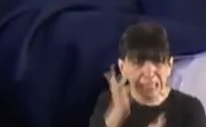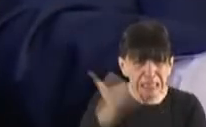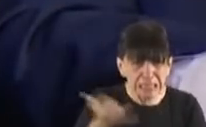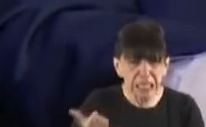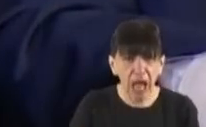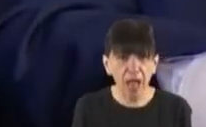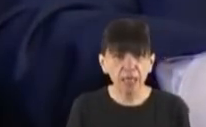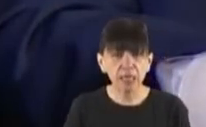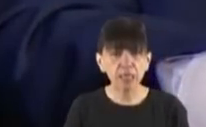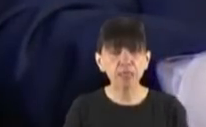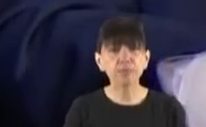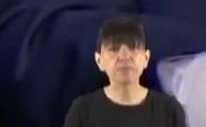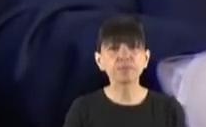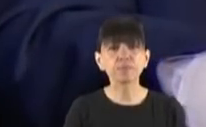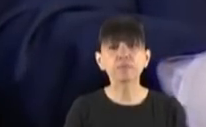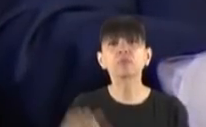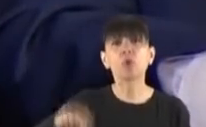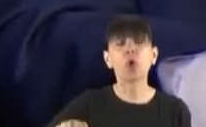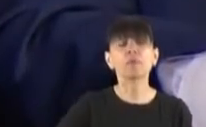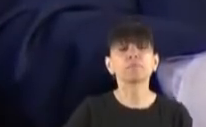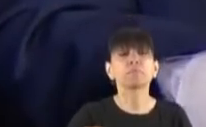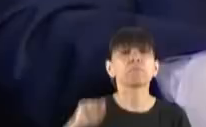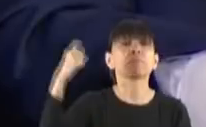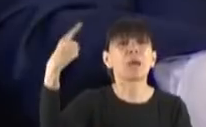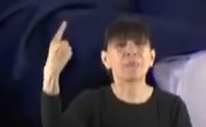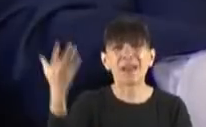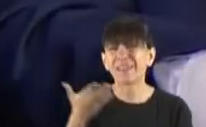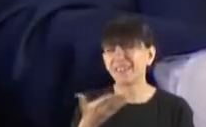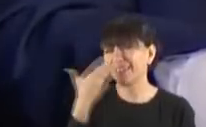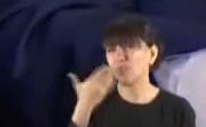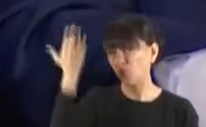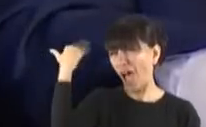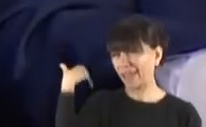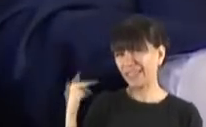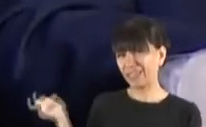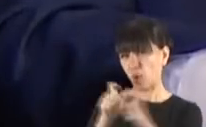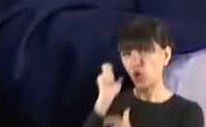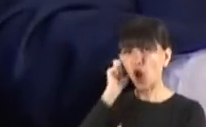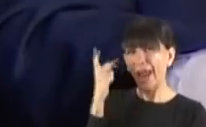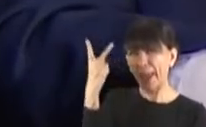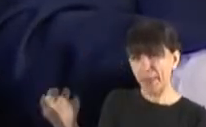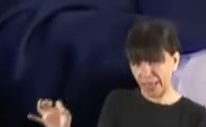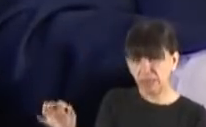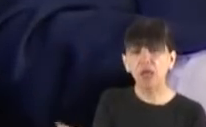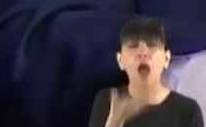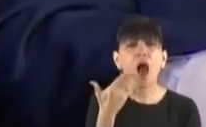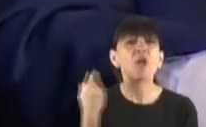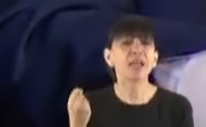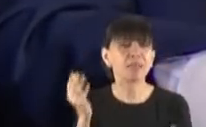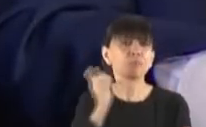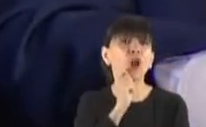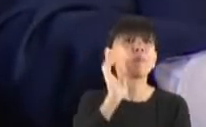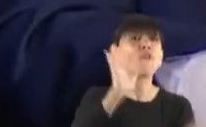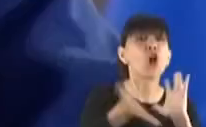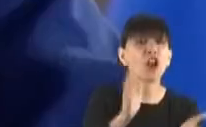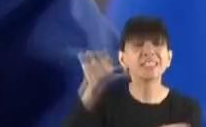yo, en mi primer discurso, allí en el G20, en la violencia que soporta el pueblo armenio